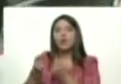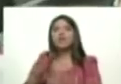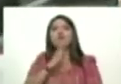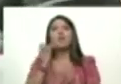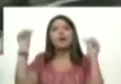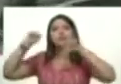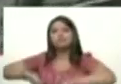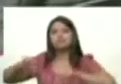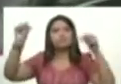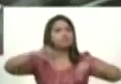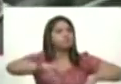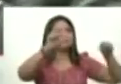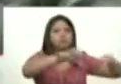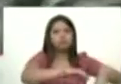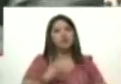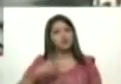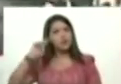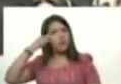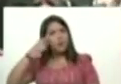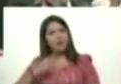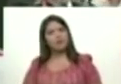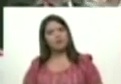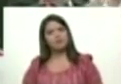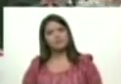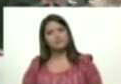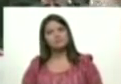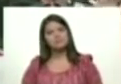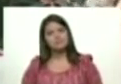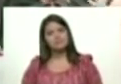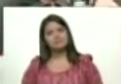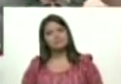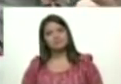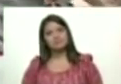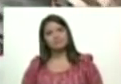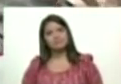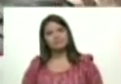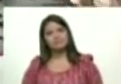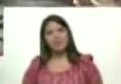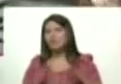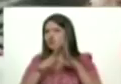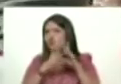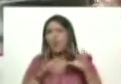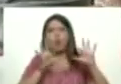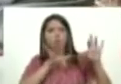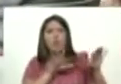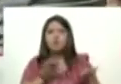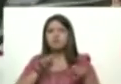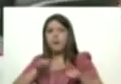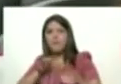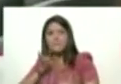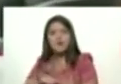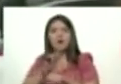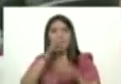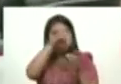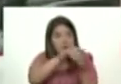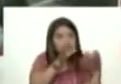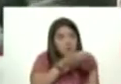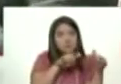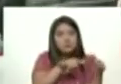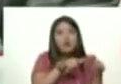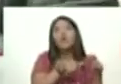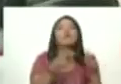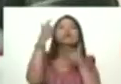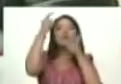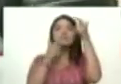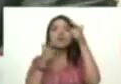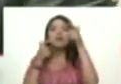90. Recuerdo, señor Ramos Ayub, las traiciones internas dentro de su partido cuando salió